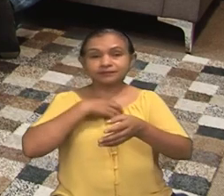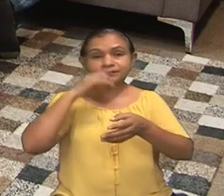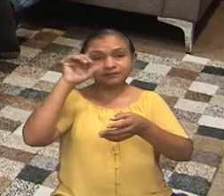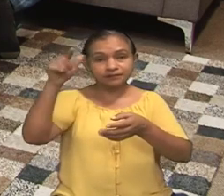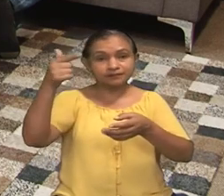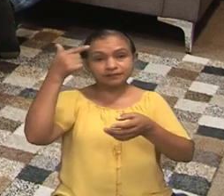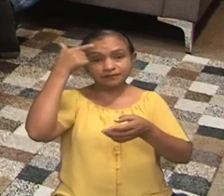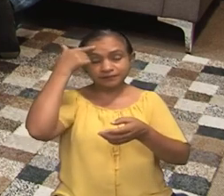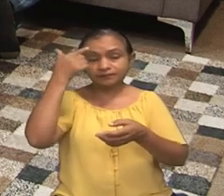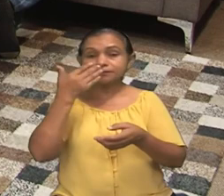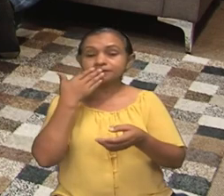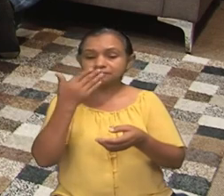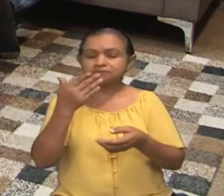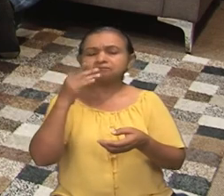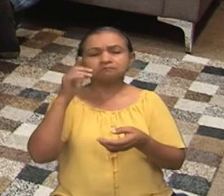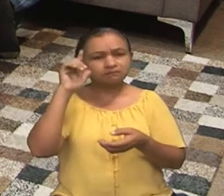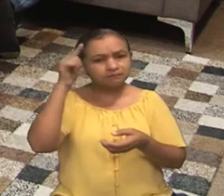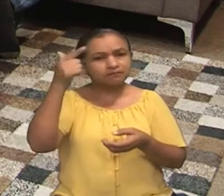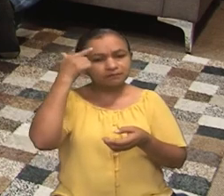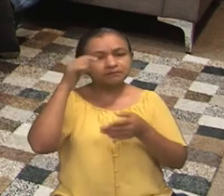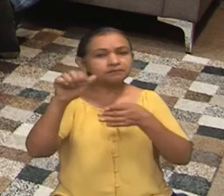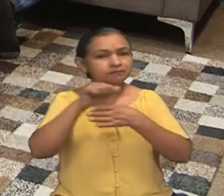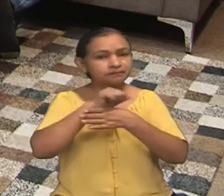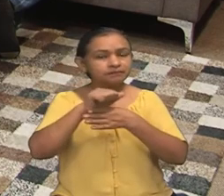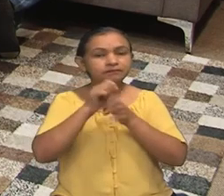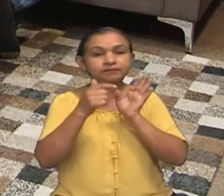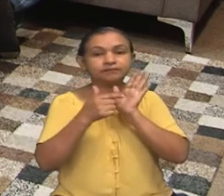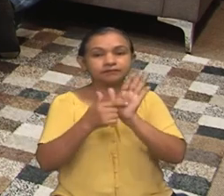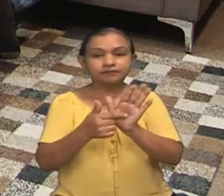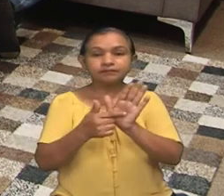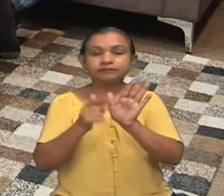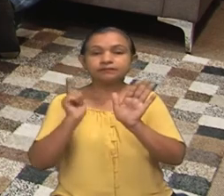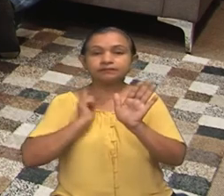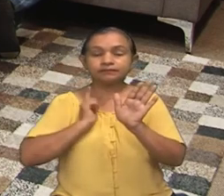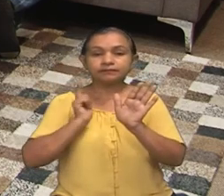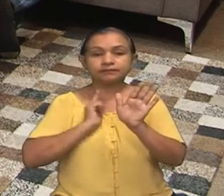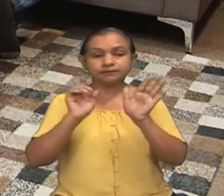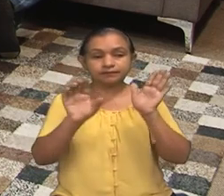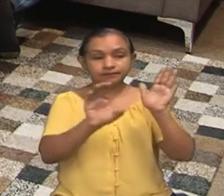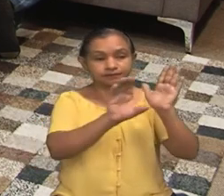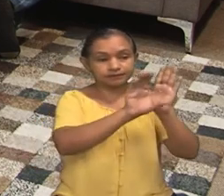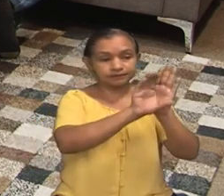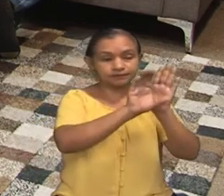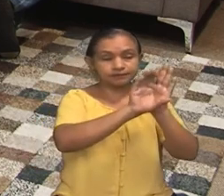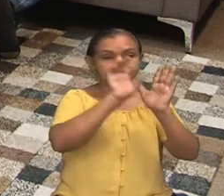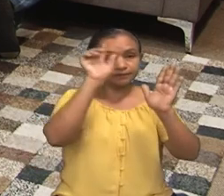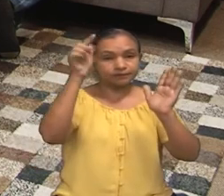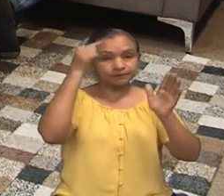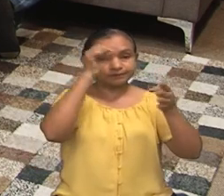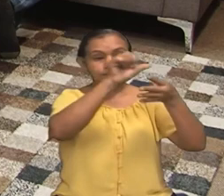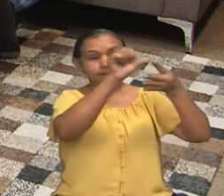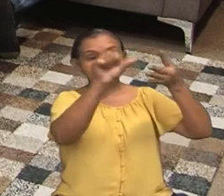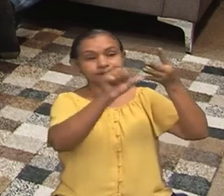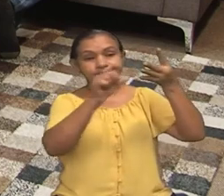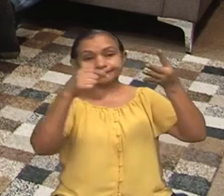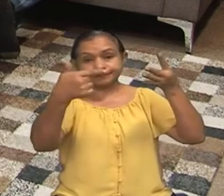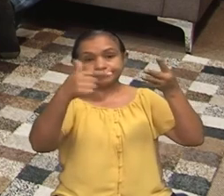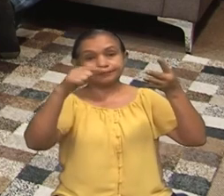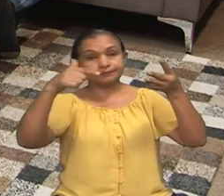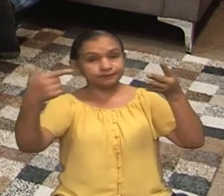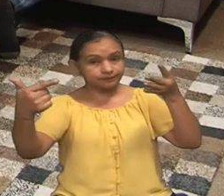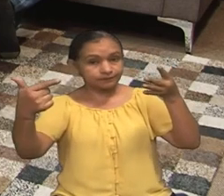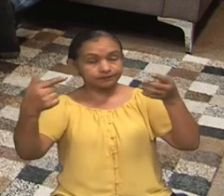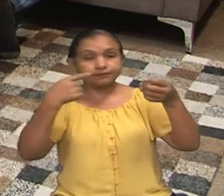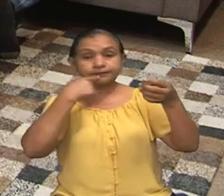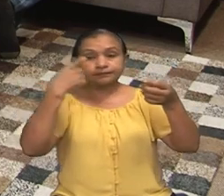buen gobierno, las practica. Por ejemplo, tenemos en la Constitución, el artículo 77 de la Constitución, sí,